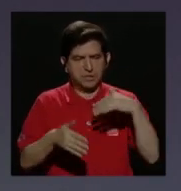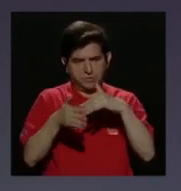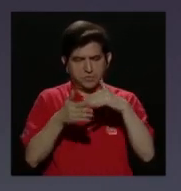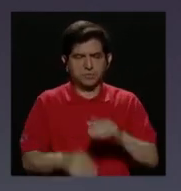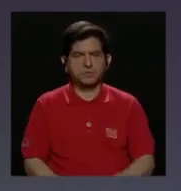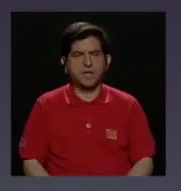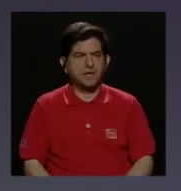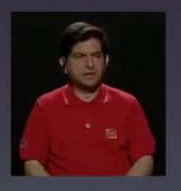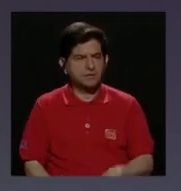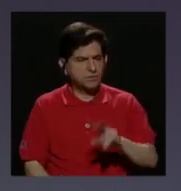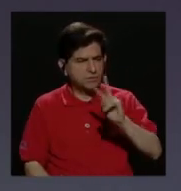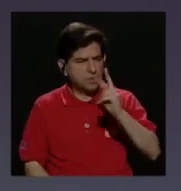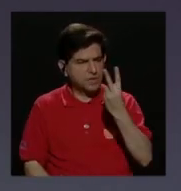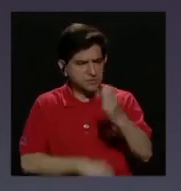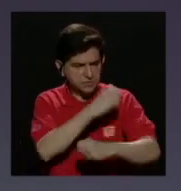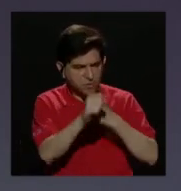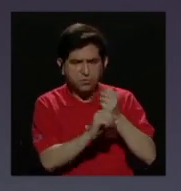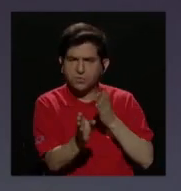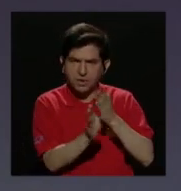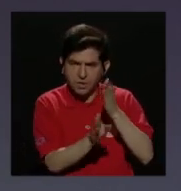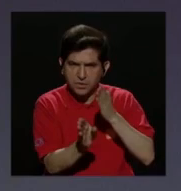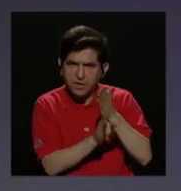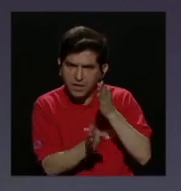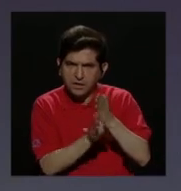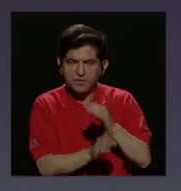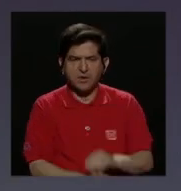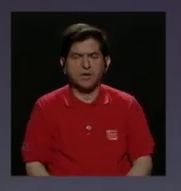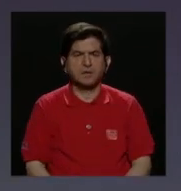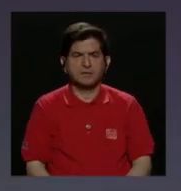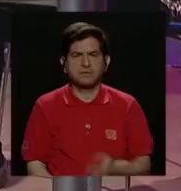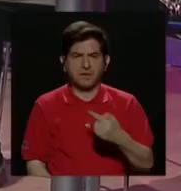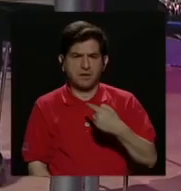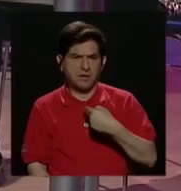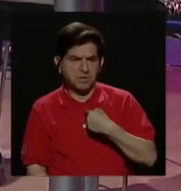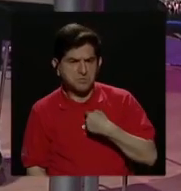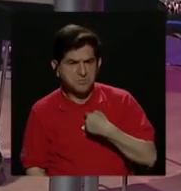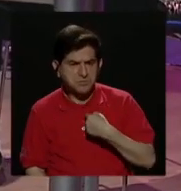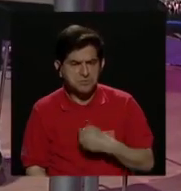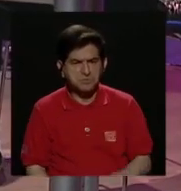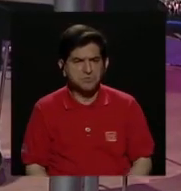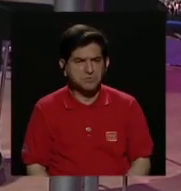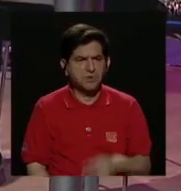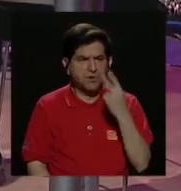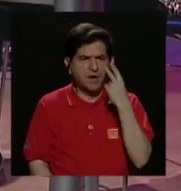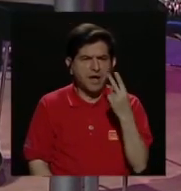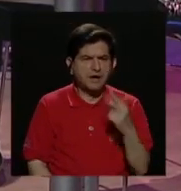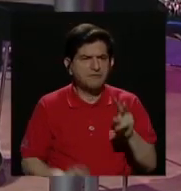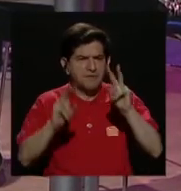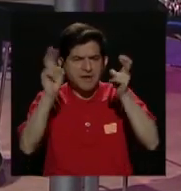en segundo año de la U, entonces yo llegué como ver cómo le metí a